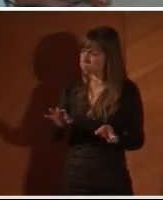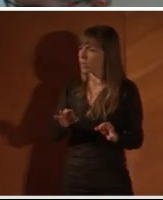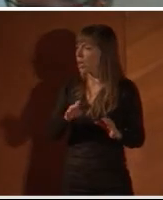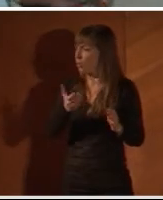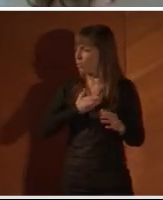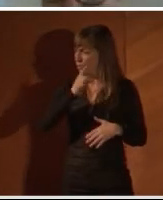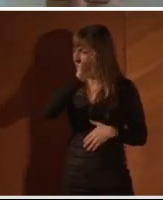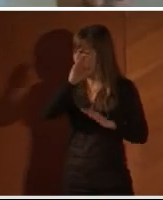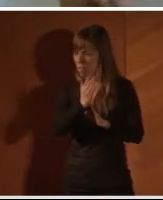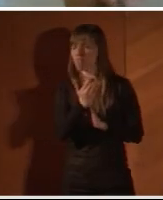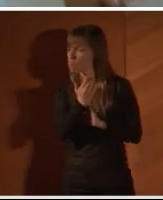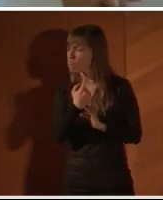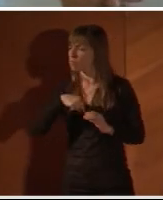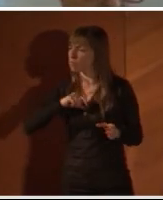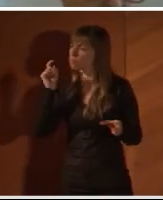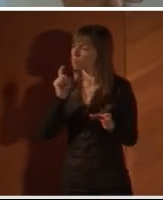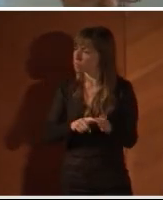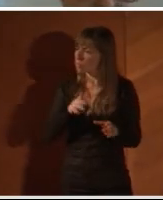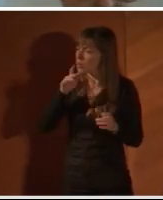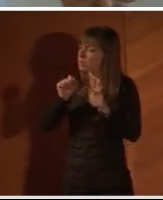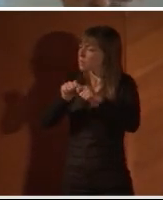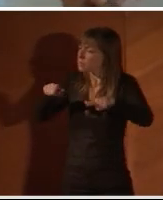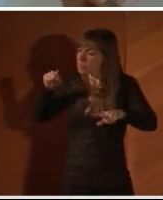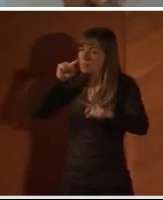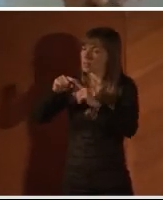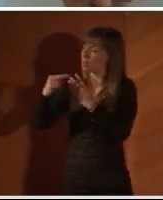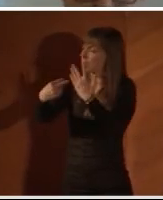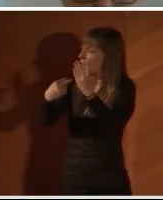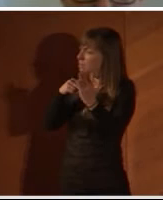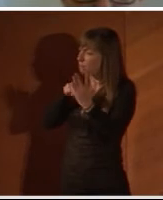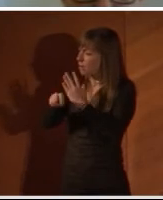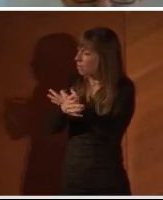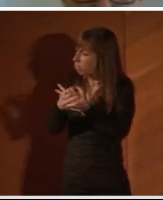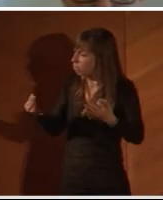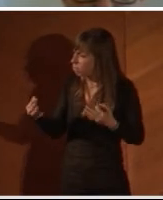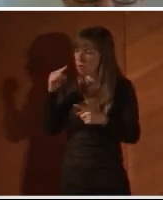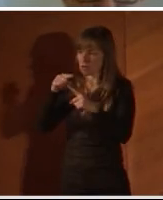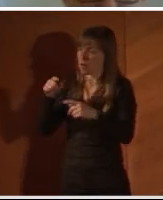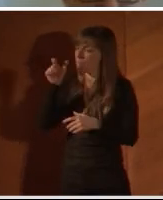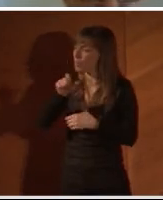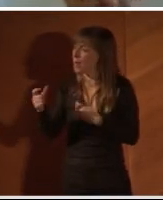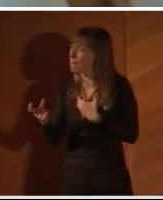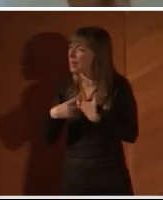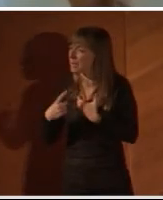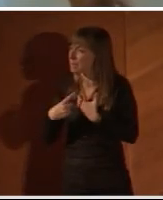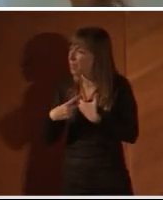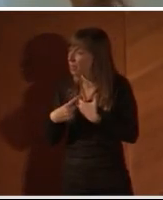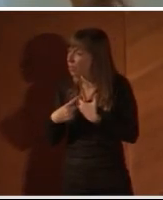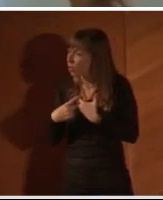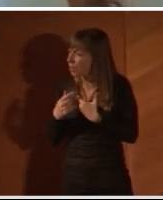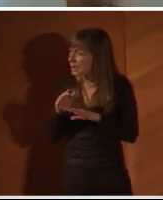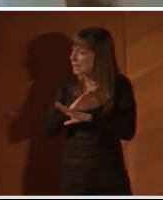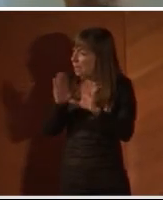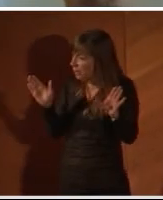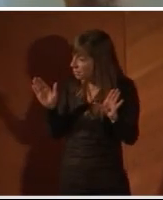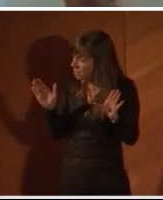esta plataforma de participación y de transparencia, que es una plataforma no solo de participación ciudadana individual o